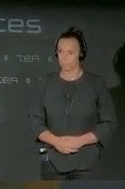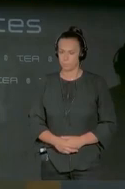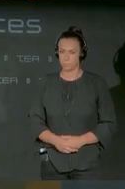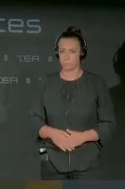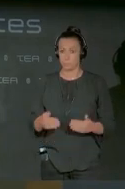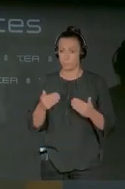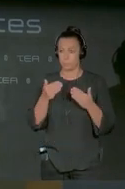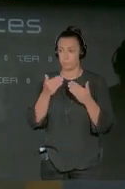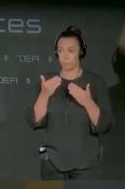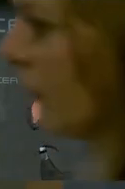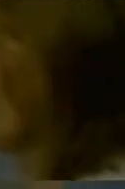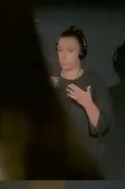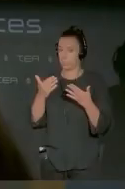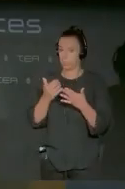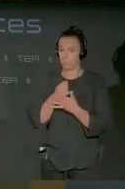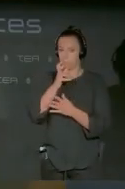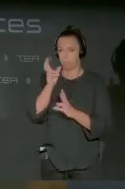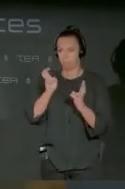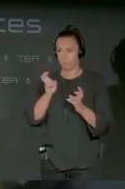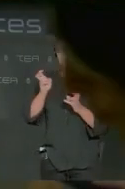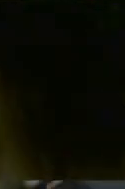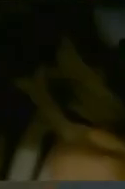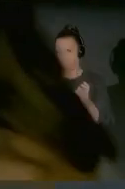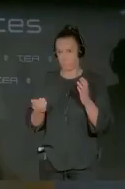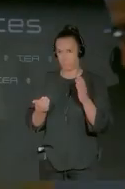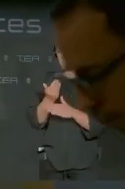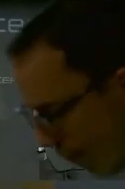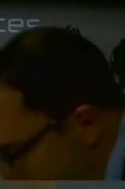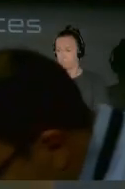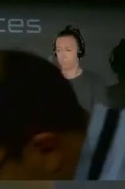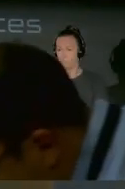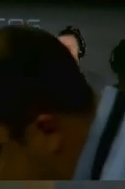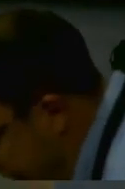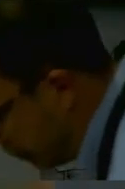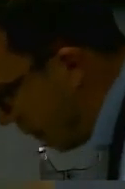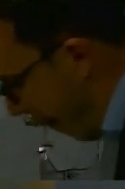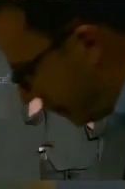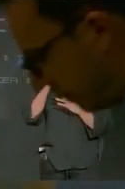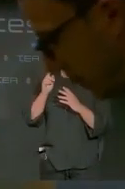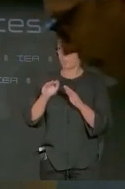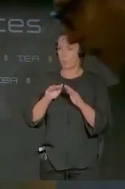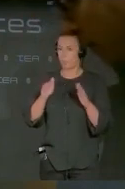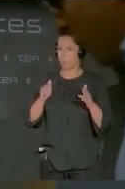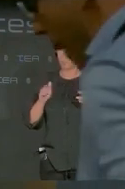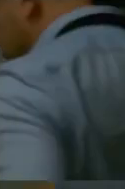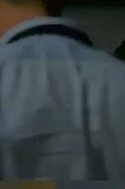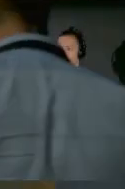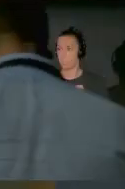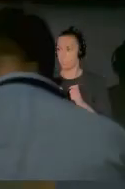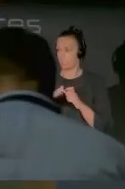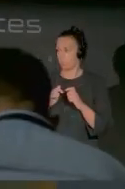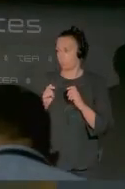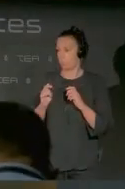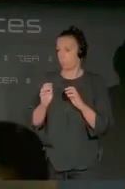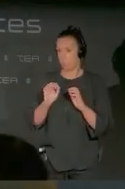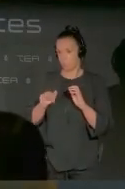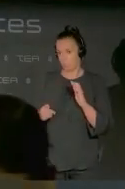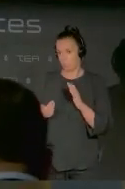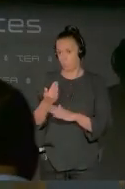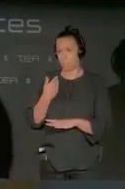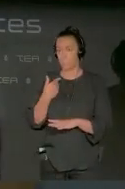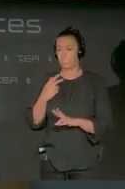Muchas gracias a todos por asistir a esta sesión. Se va a celebrar la primera mesa redonda que está prevista en estas jornadas, una mesa redonda que se titula